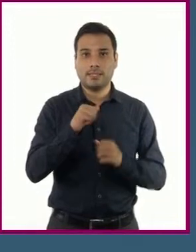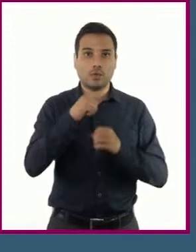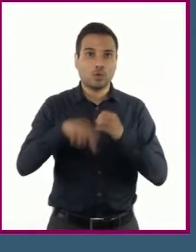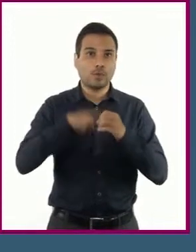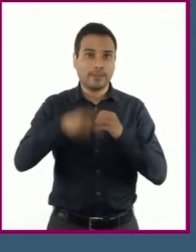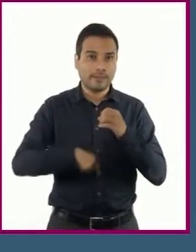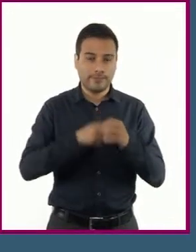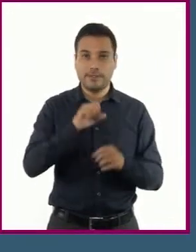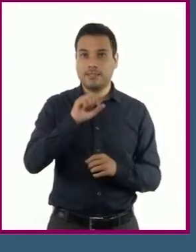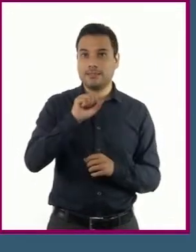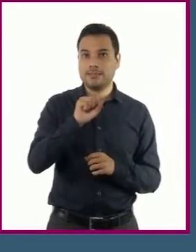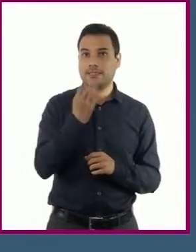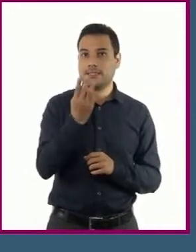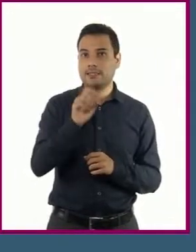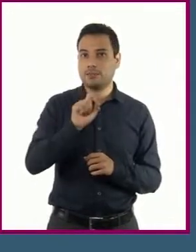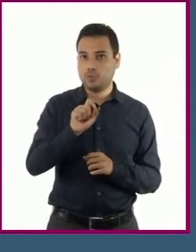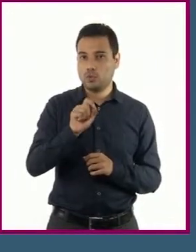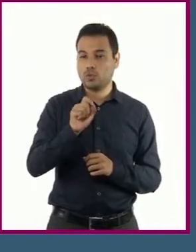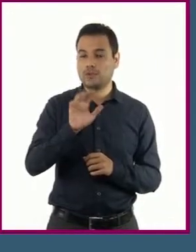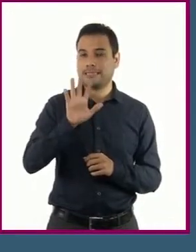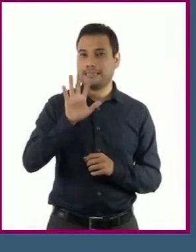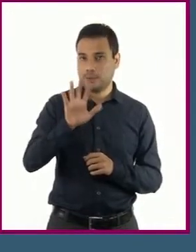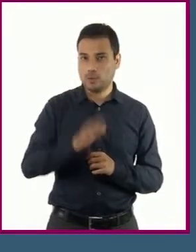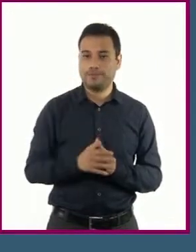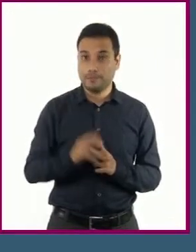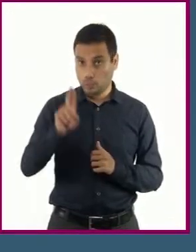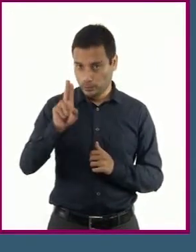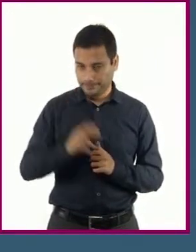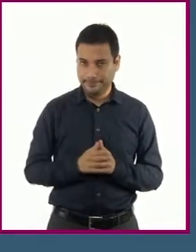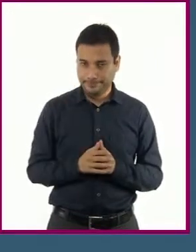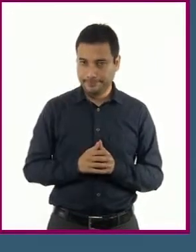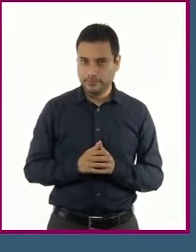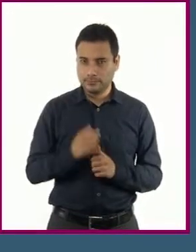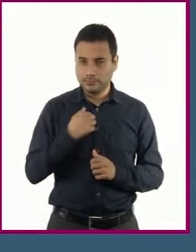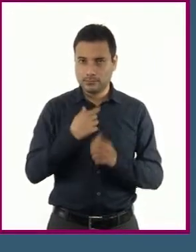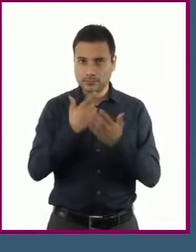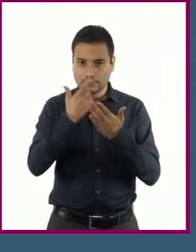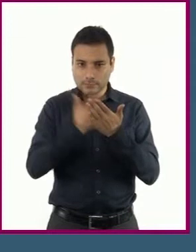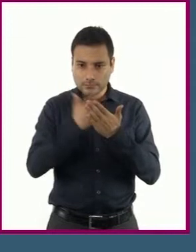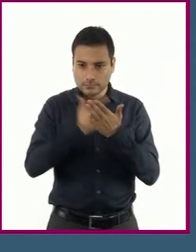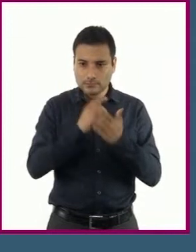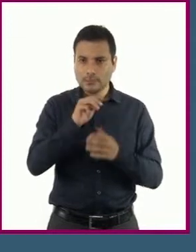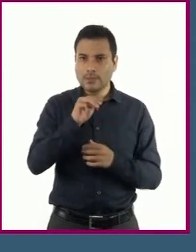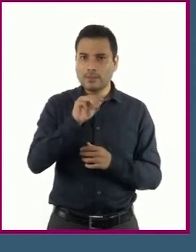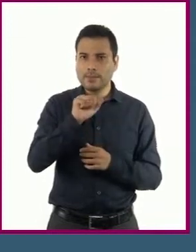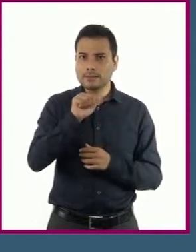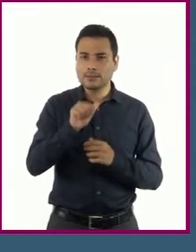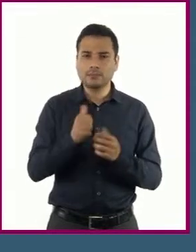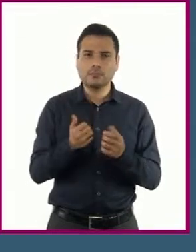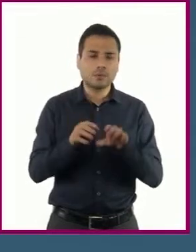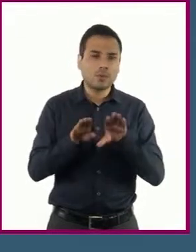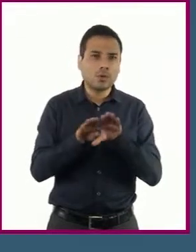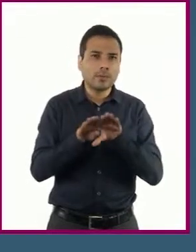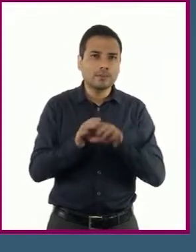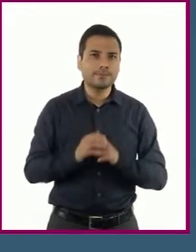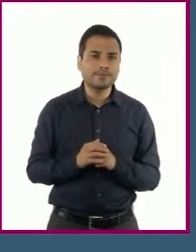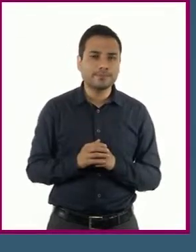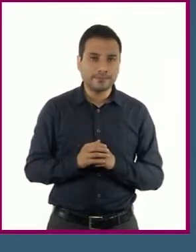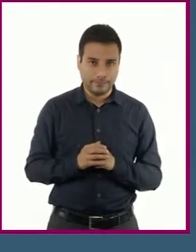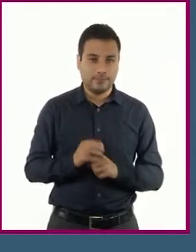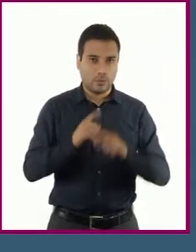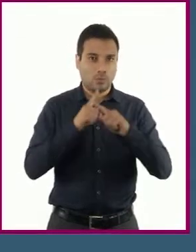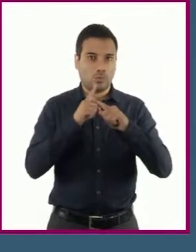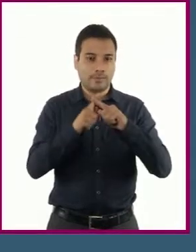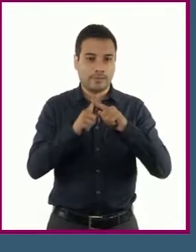de 63.5 unidades. Para calcular la masa de la cantidad de sustancia necesitan